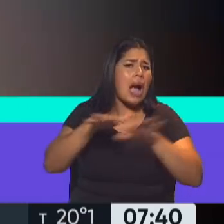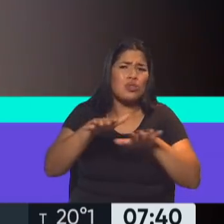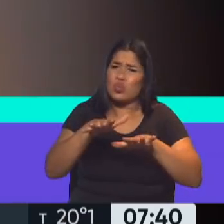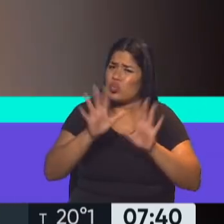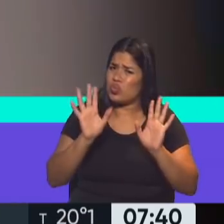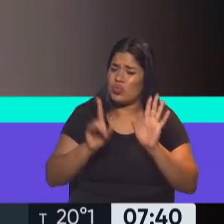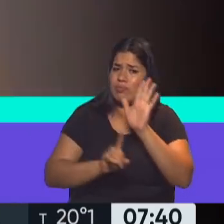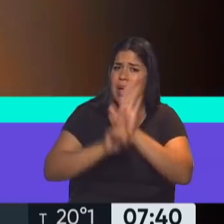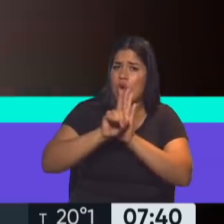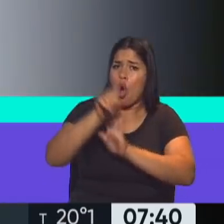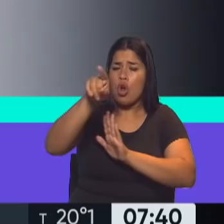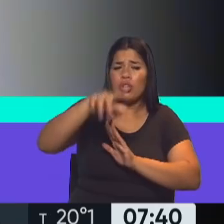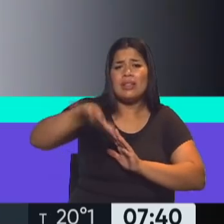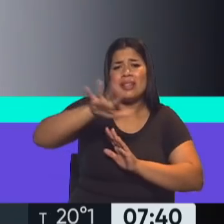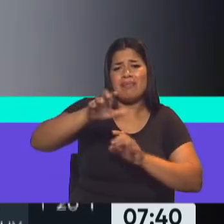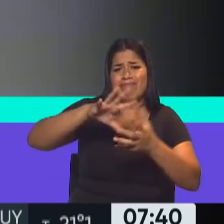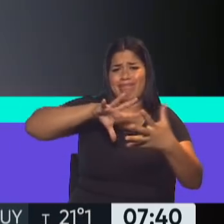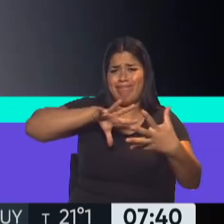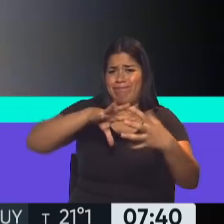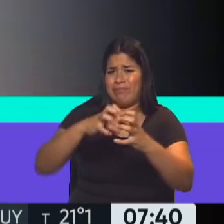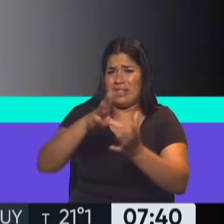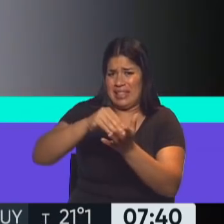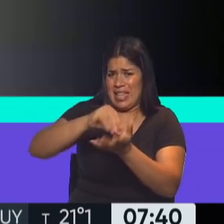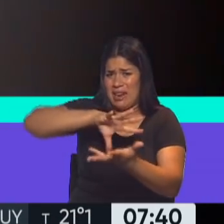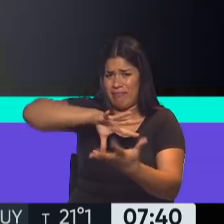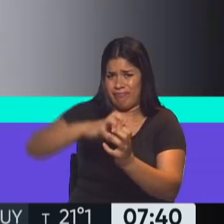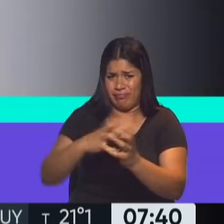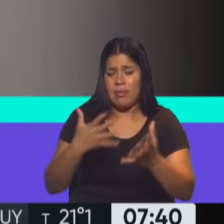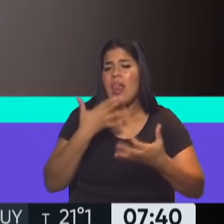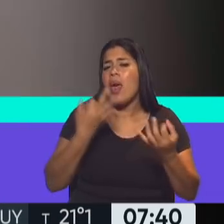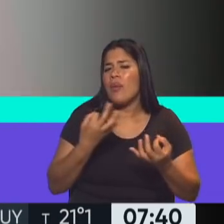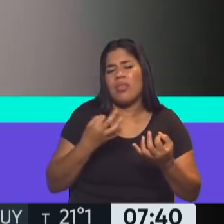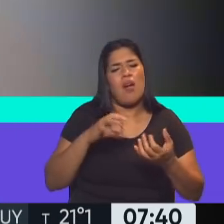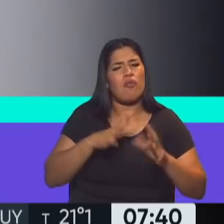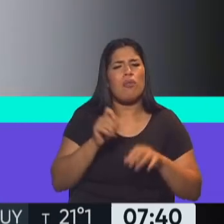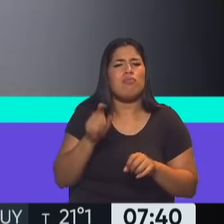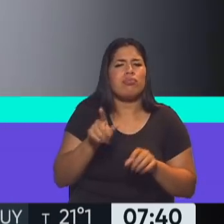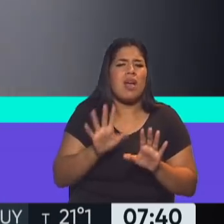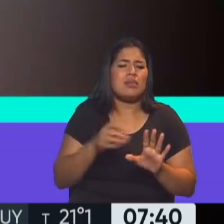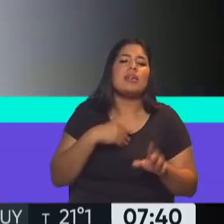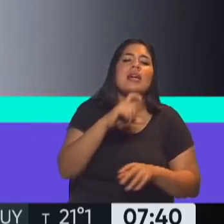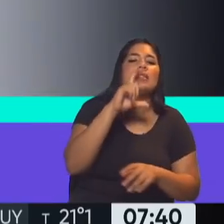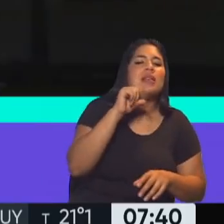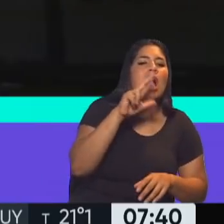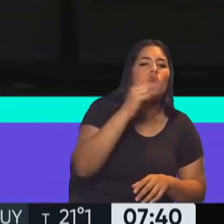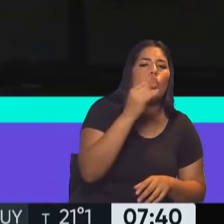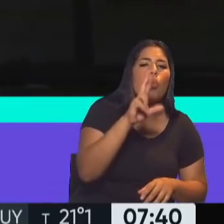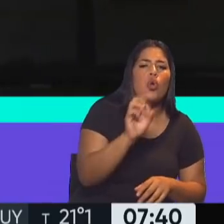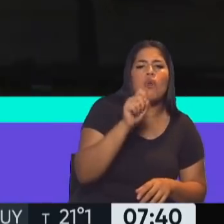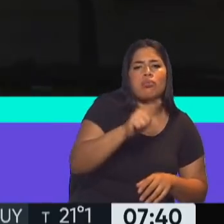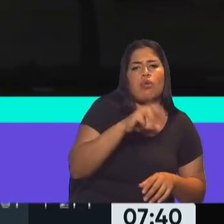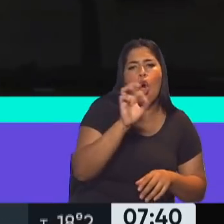escapes de este elemento químico. Se trata de la discusión de una minería química. El cianuro es para el oro. Bueno, el xantato lo quieren usar en